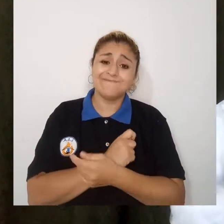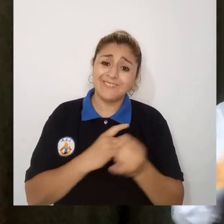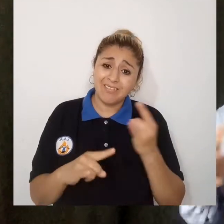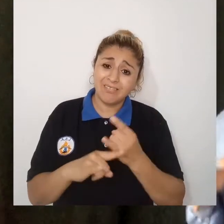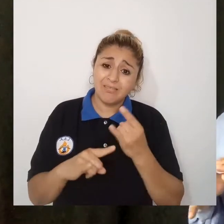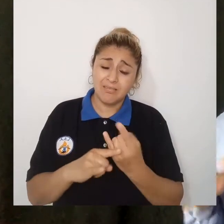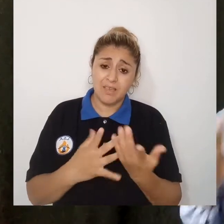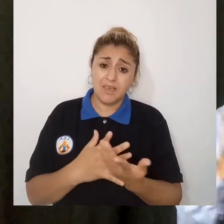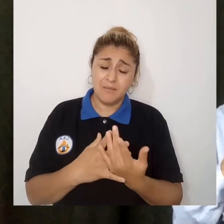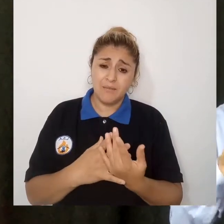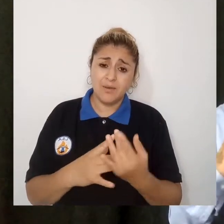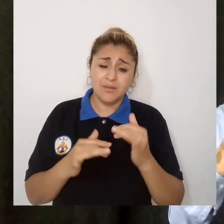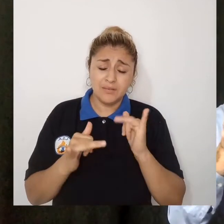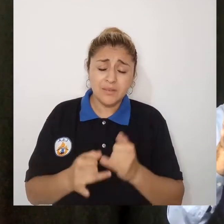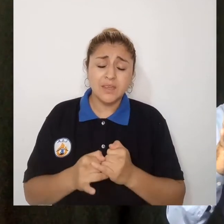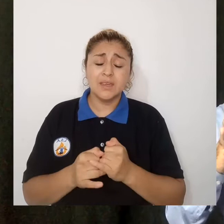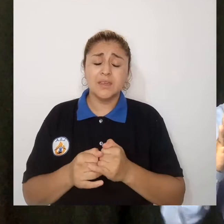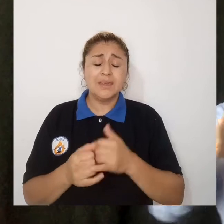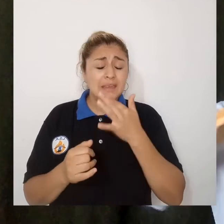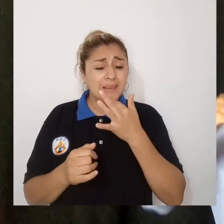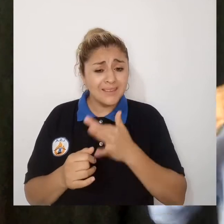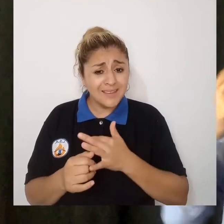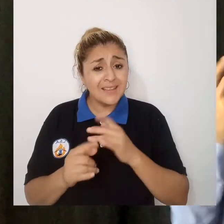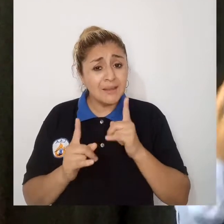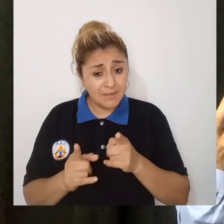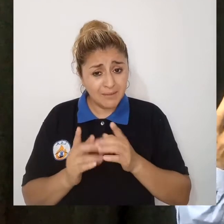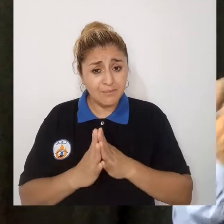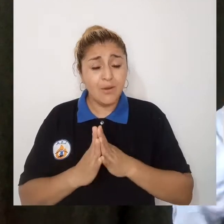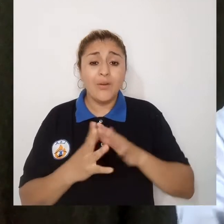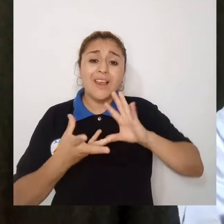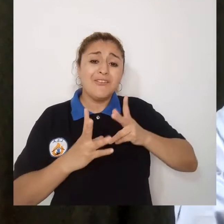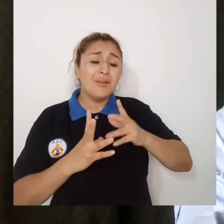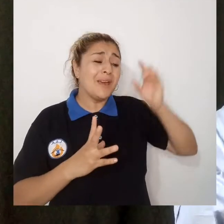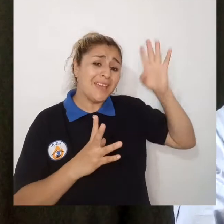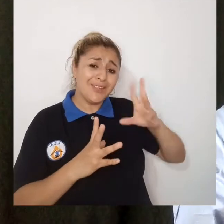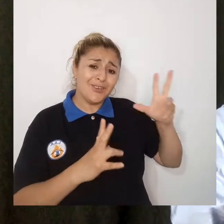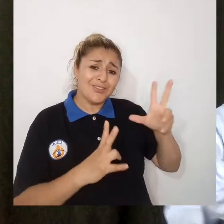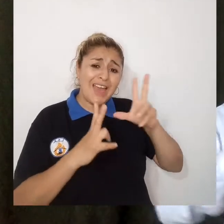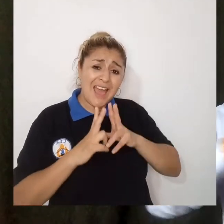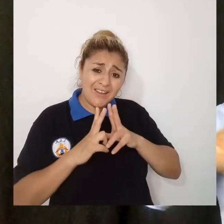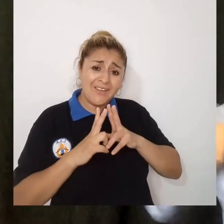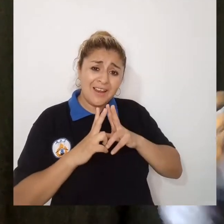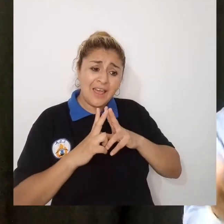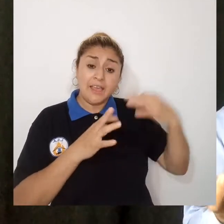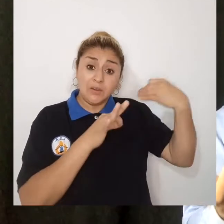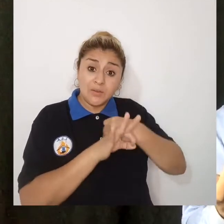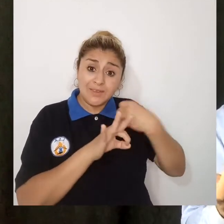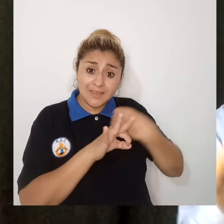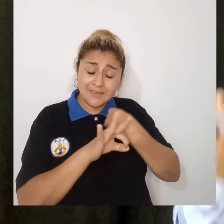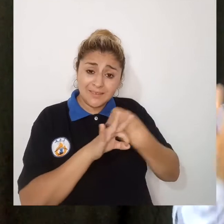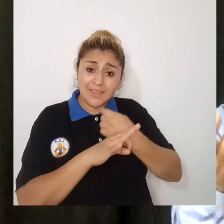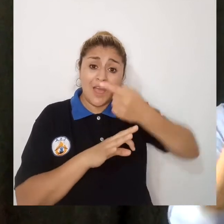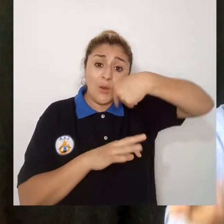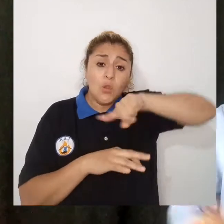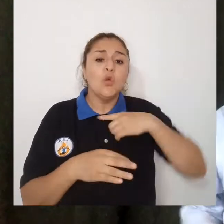entender esos tiempos y la palabra de dios en nosotros poder tener la capacidad